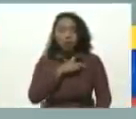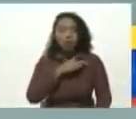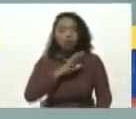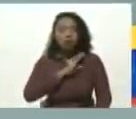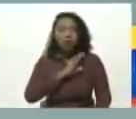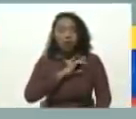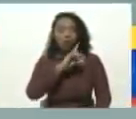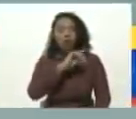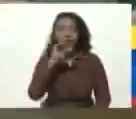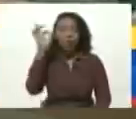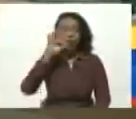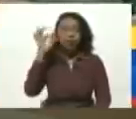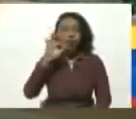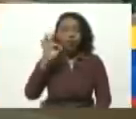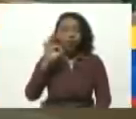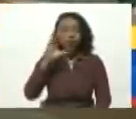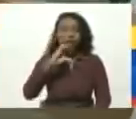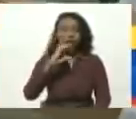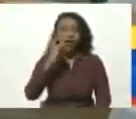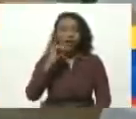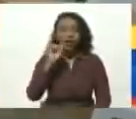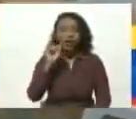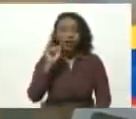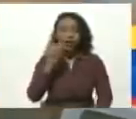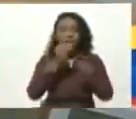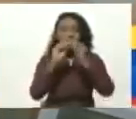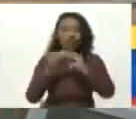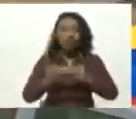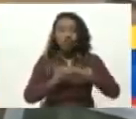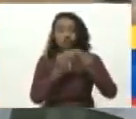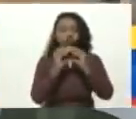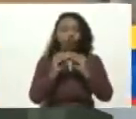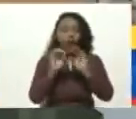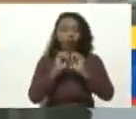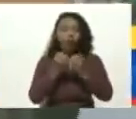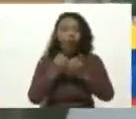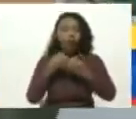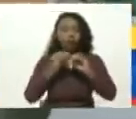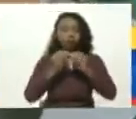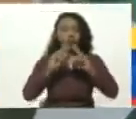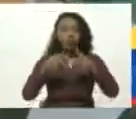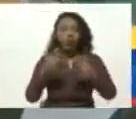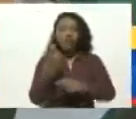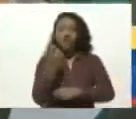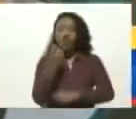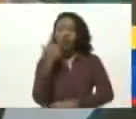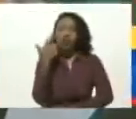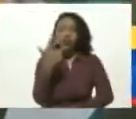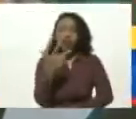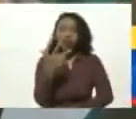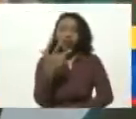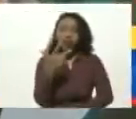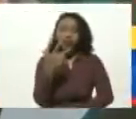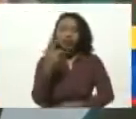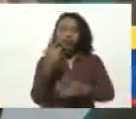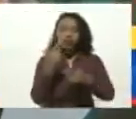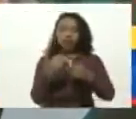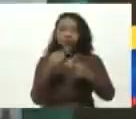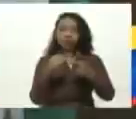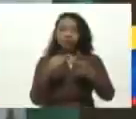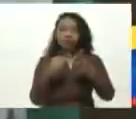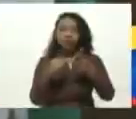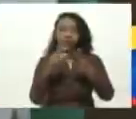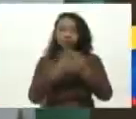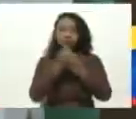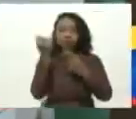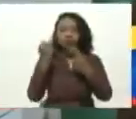el 100% de los CDI rehabilitados y salas de rehabilitación. Solo nos faltan tres, el de Cabruta, uno en Valle de la Pascua y uno en